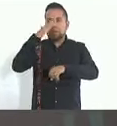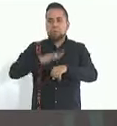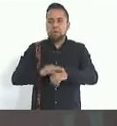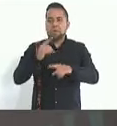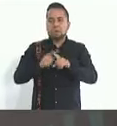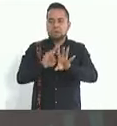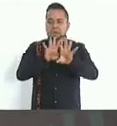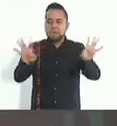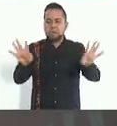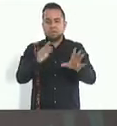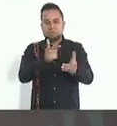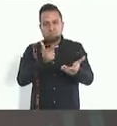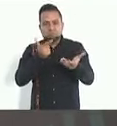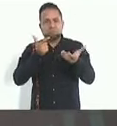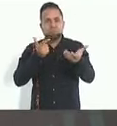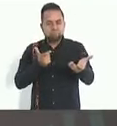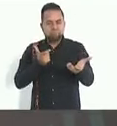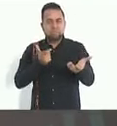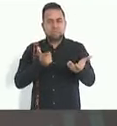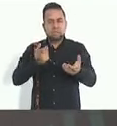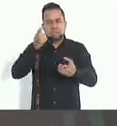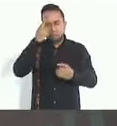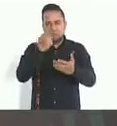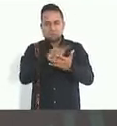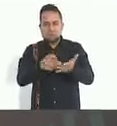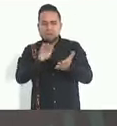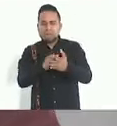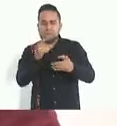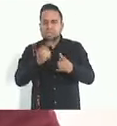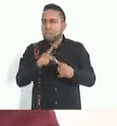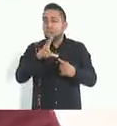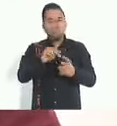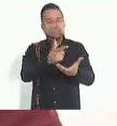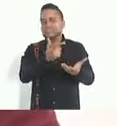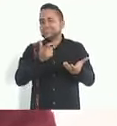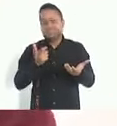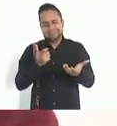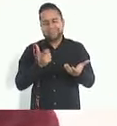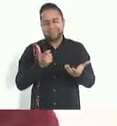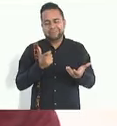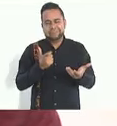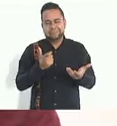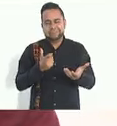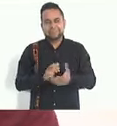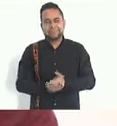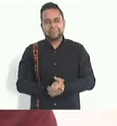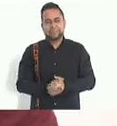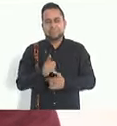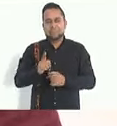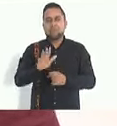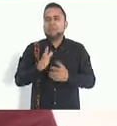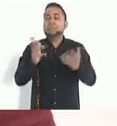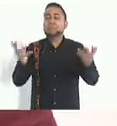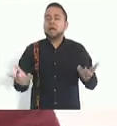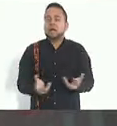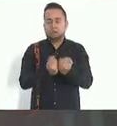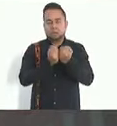asesinos, de los valientes no asesinan, y lo salvó pero